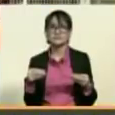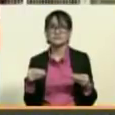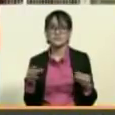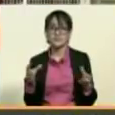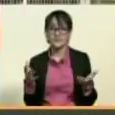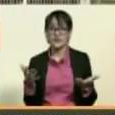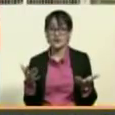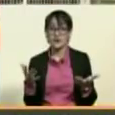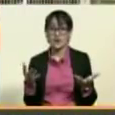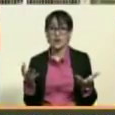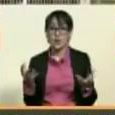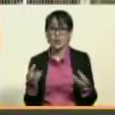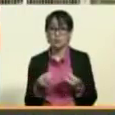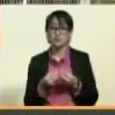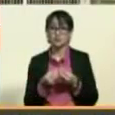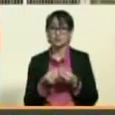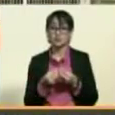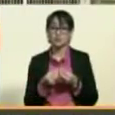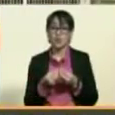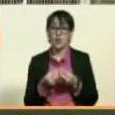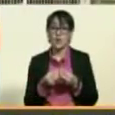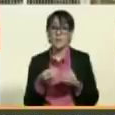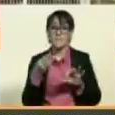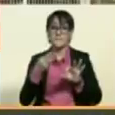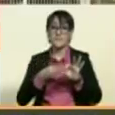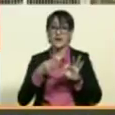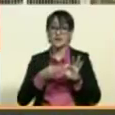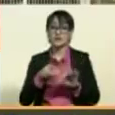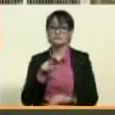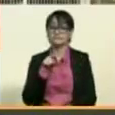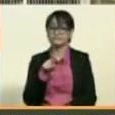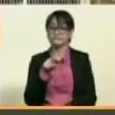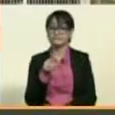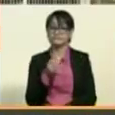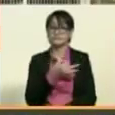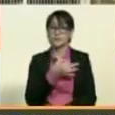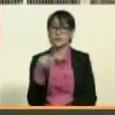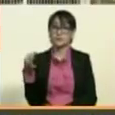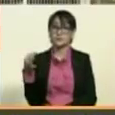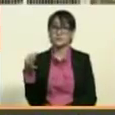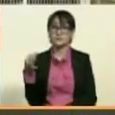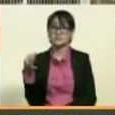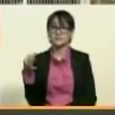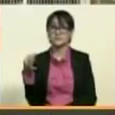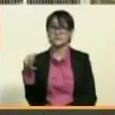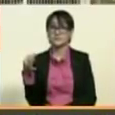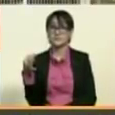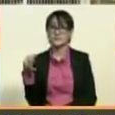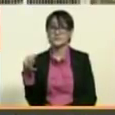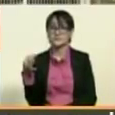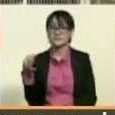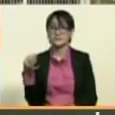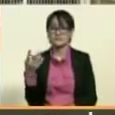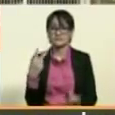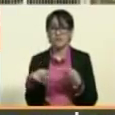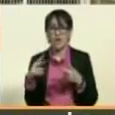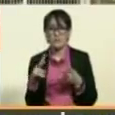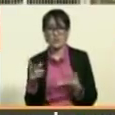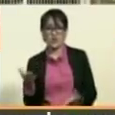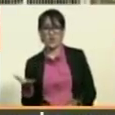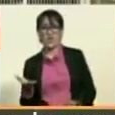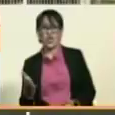petro, el petro sí es una opción. Frente a la falsa oferta de la